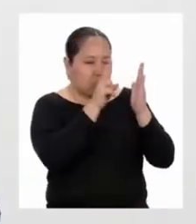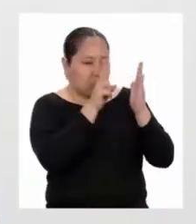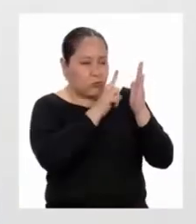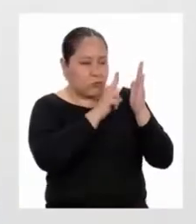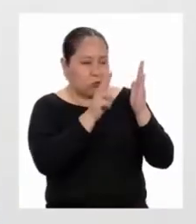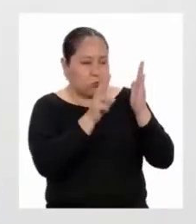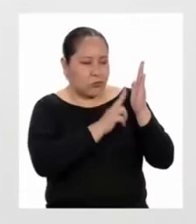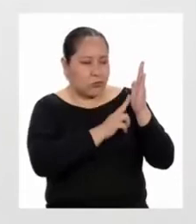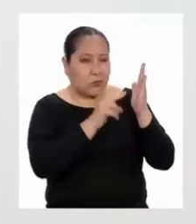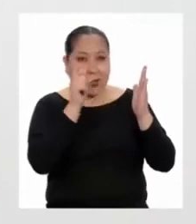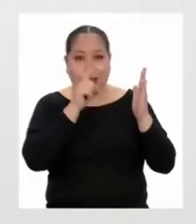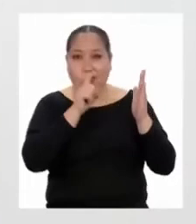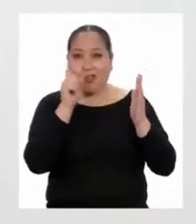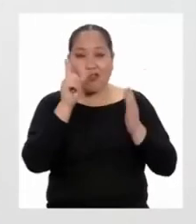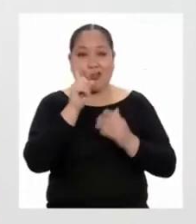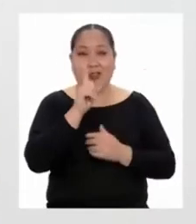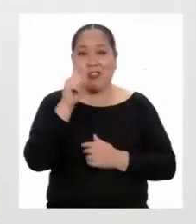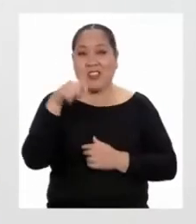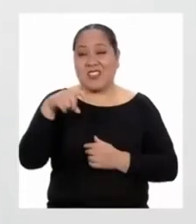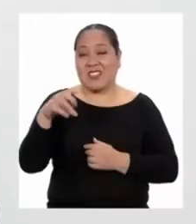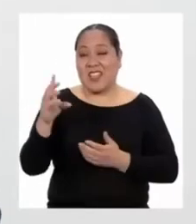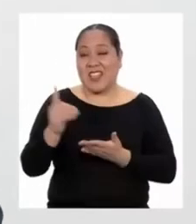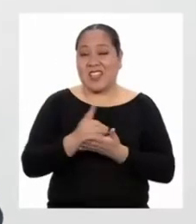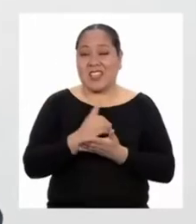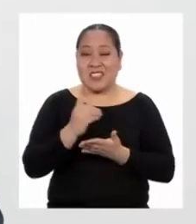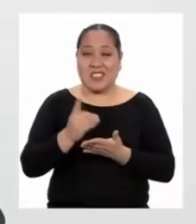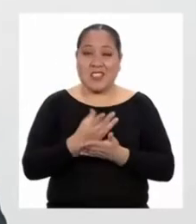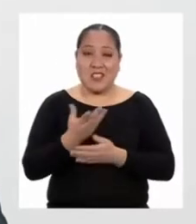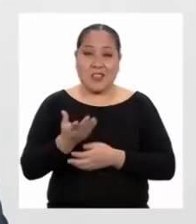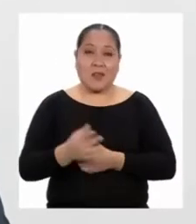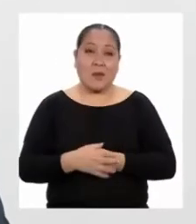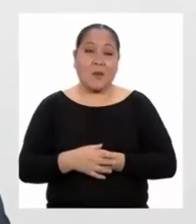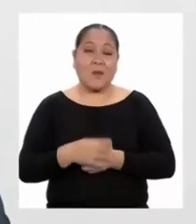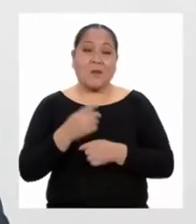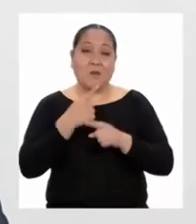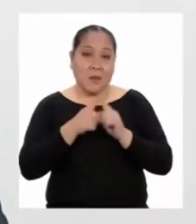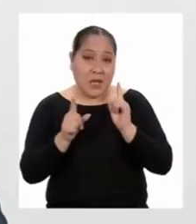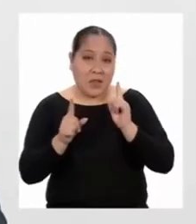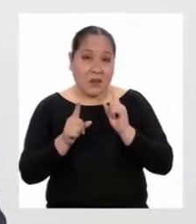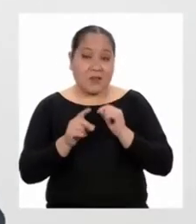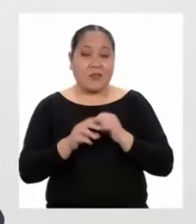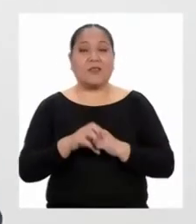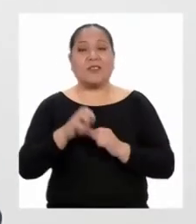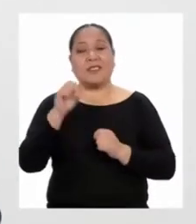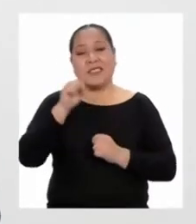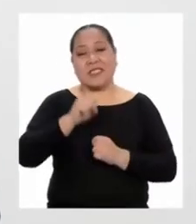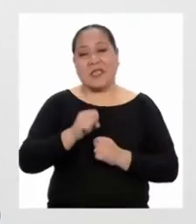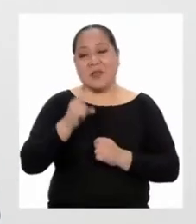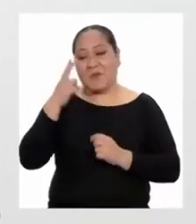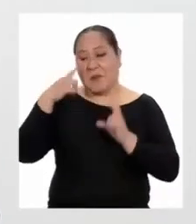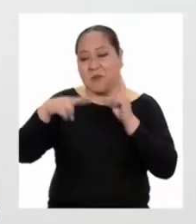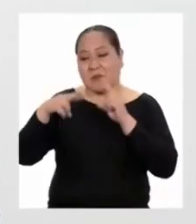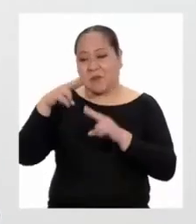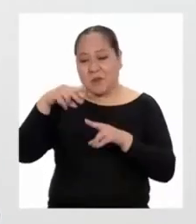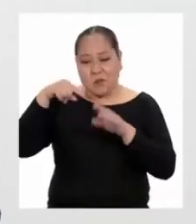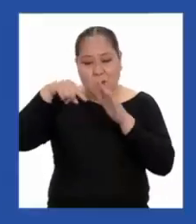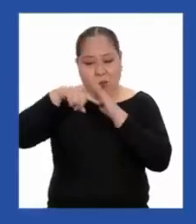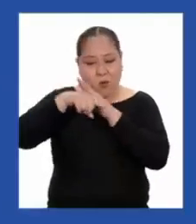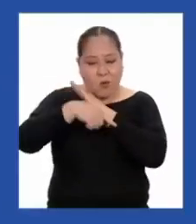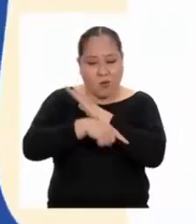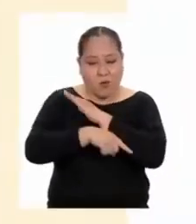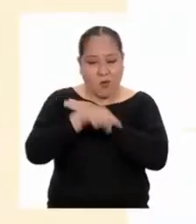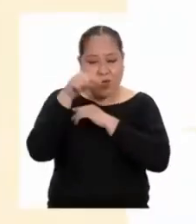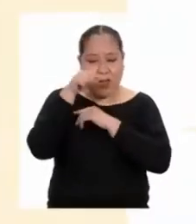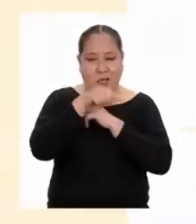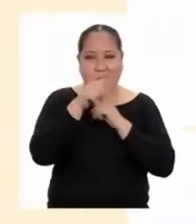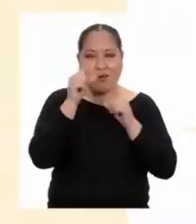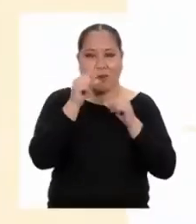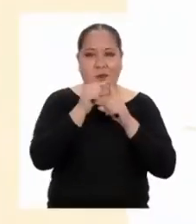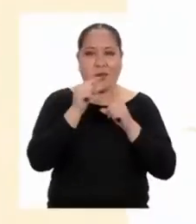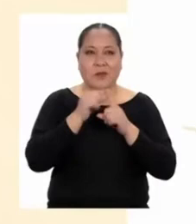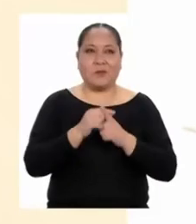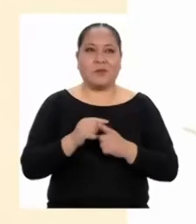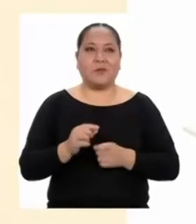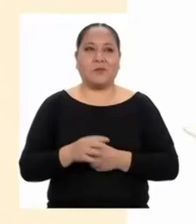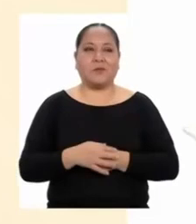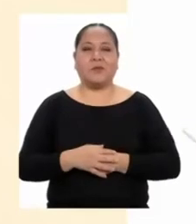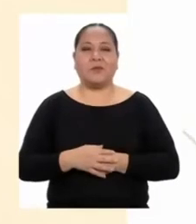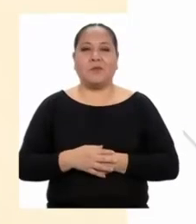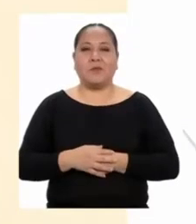sin necesidad de diccionario? De todas formas, vamos a precisar aún más eso. Lo